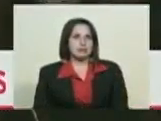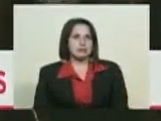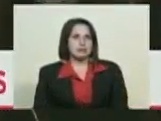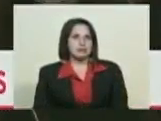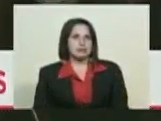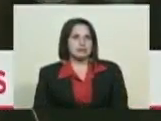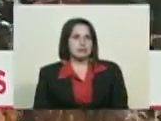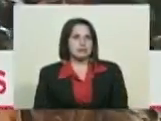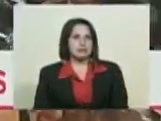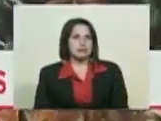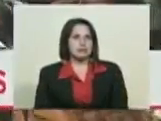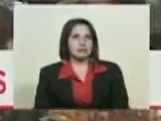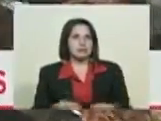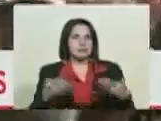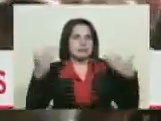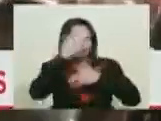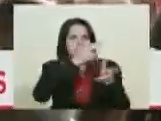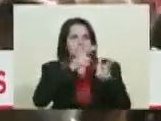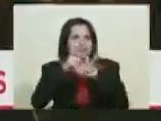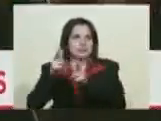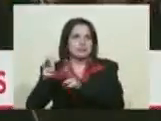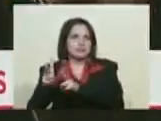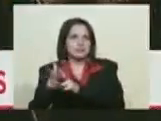¿Un terrorista?